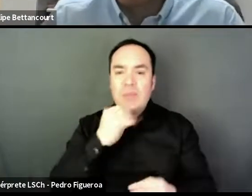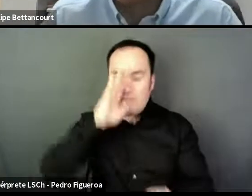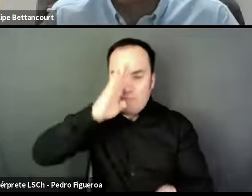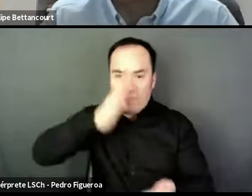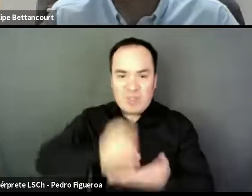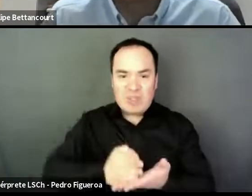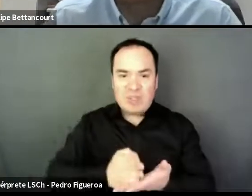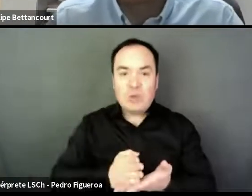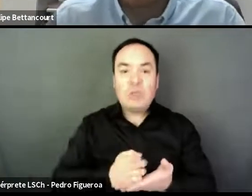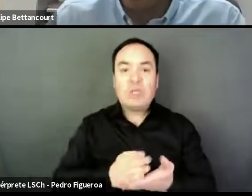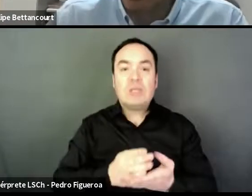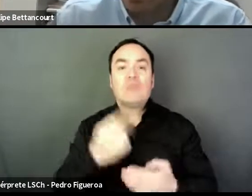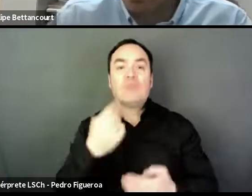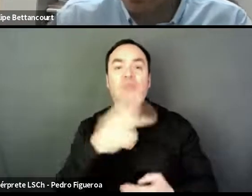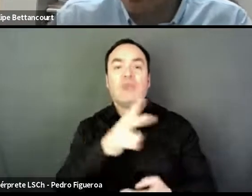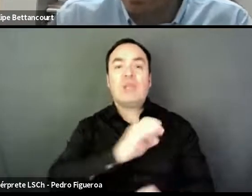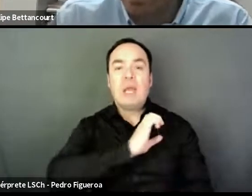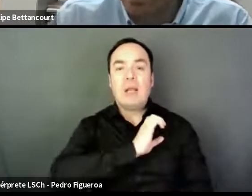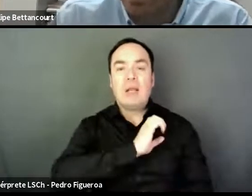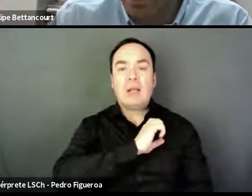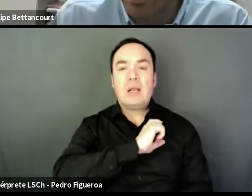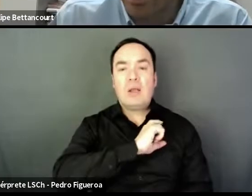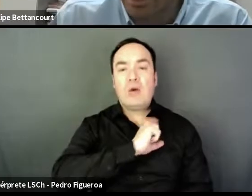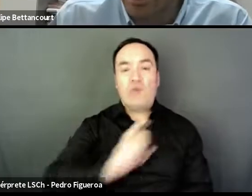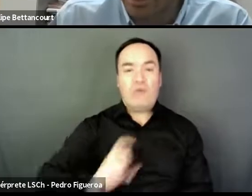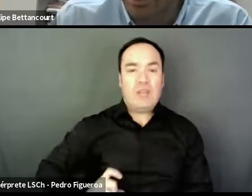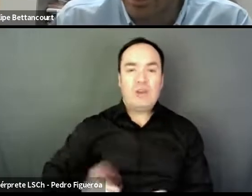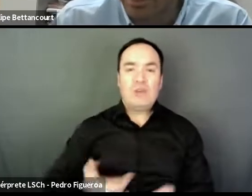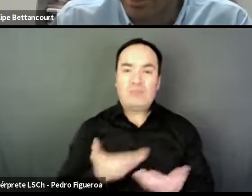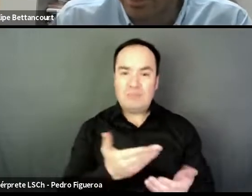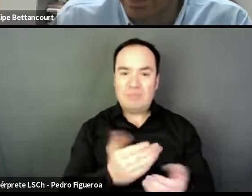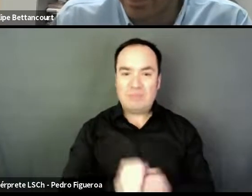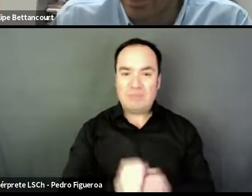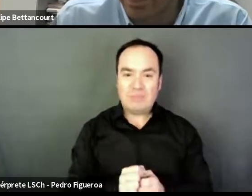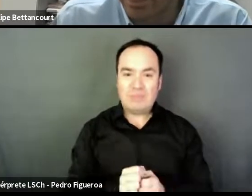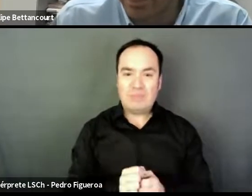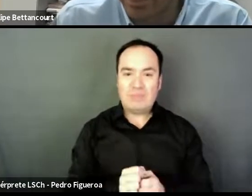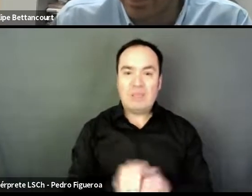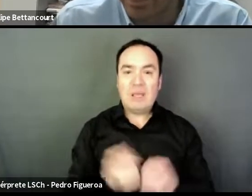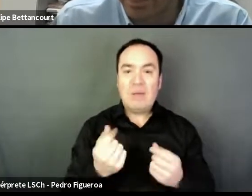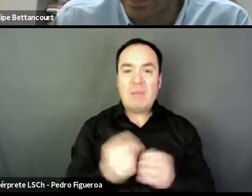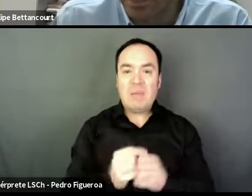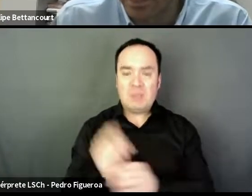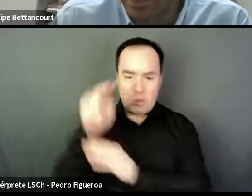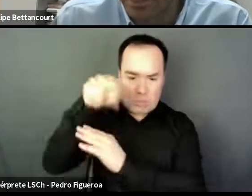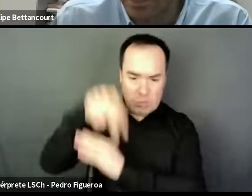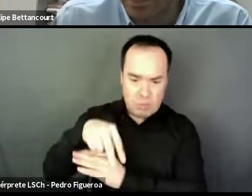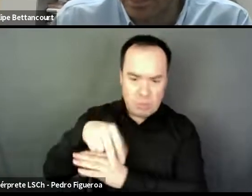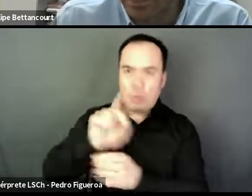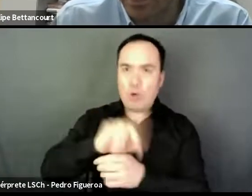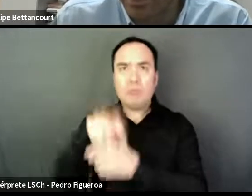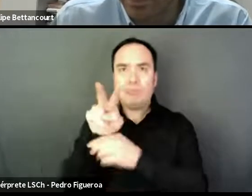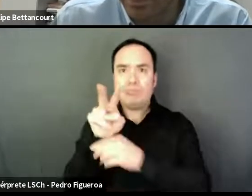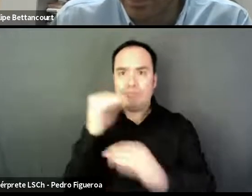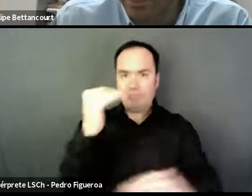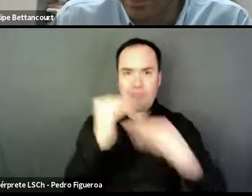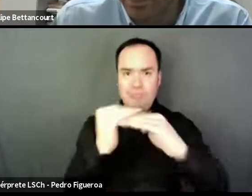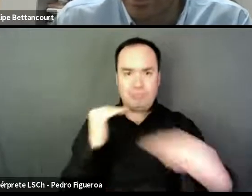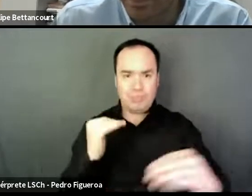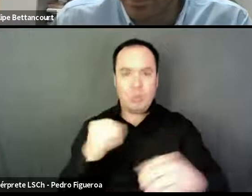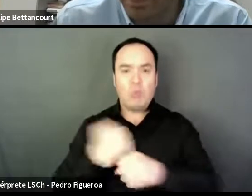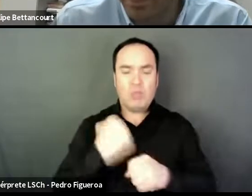del gobierno no es top down si no es botón off y en donde hay un trabajo más de co-creación de